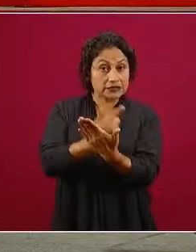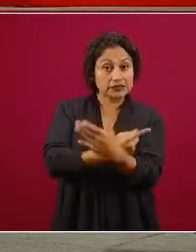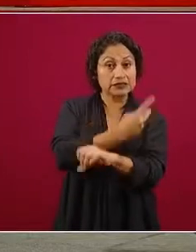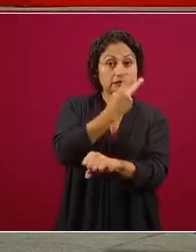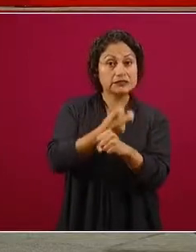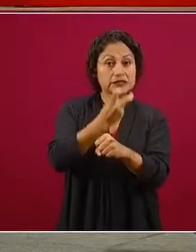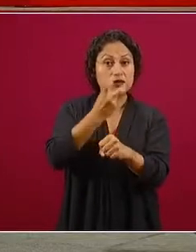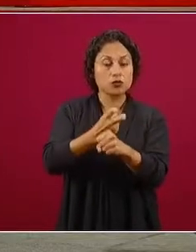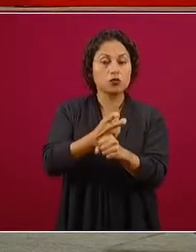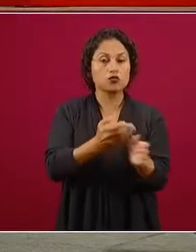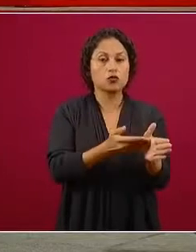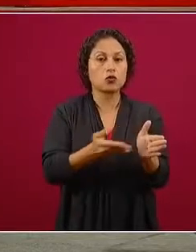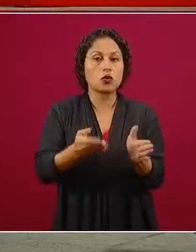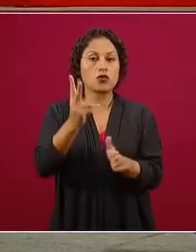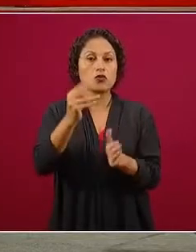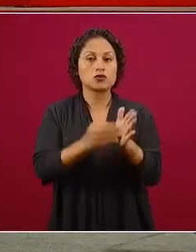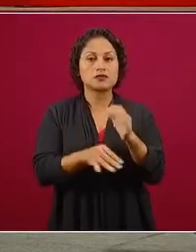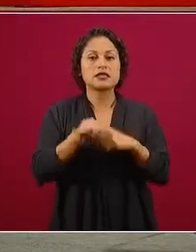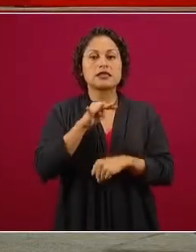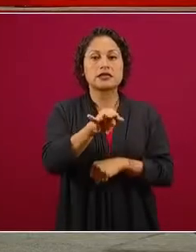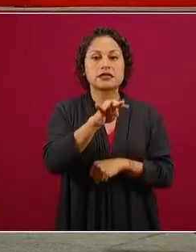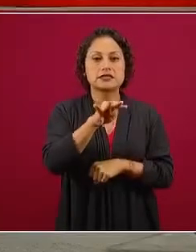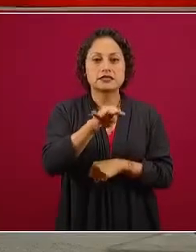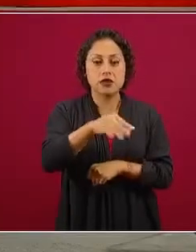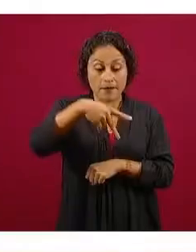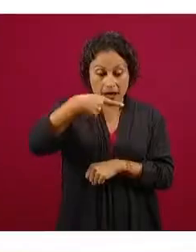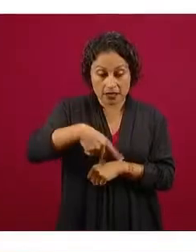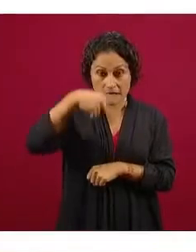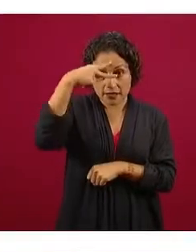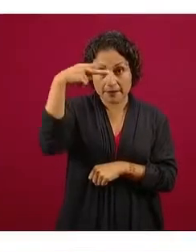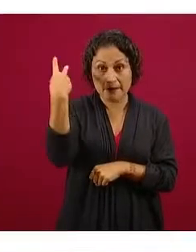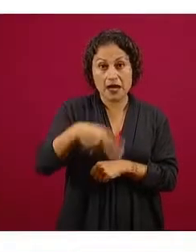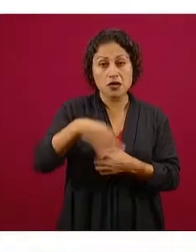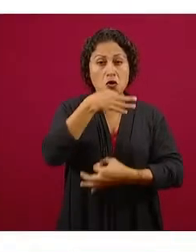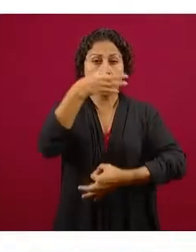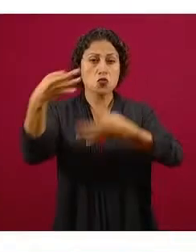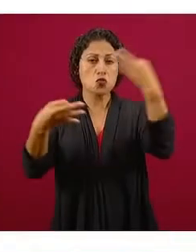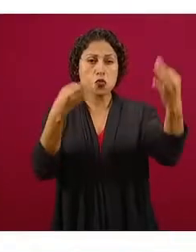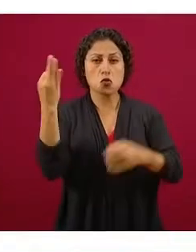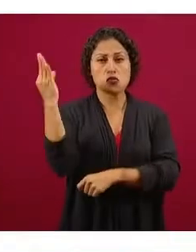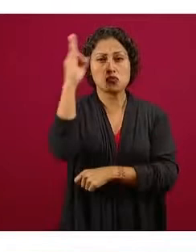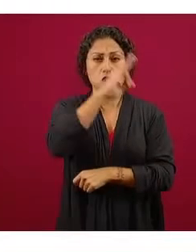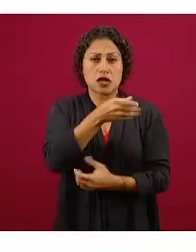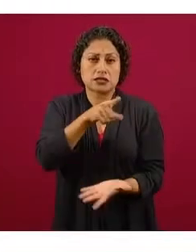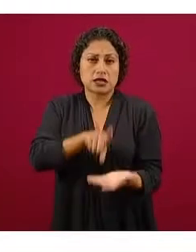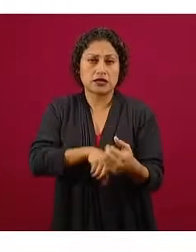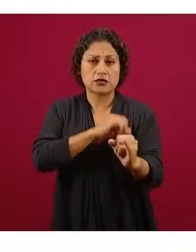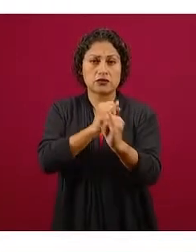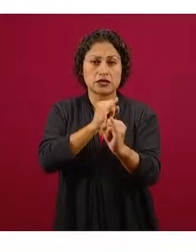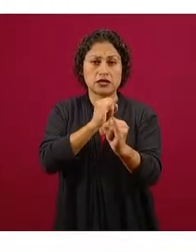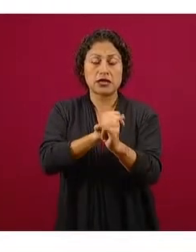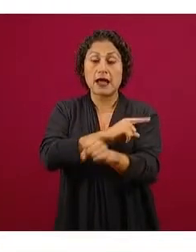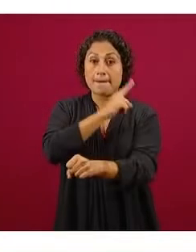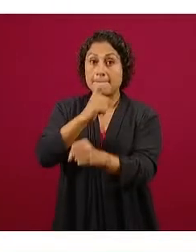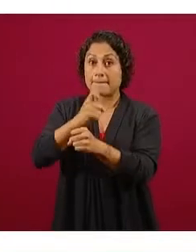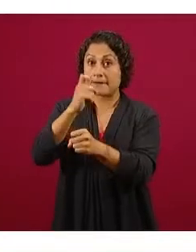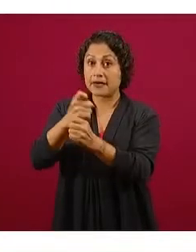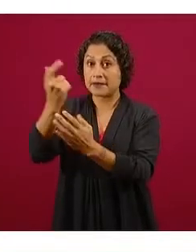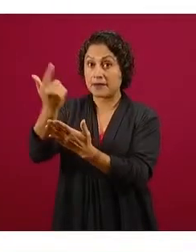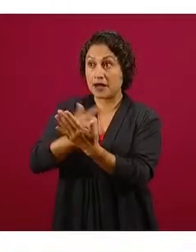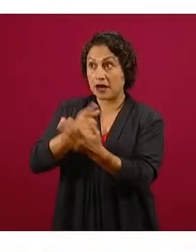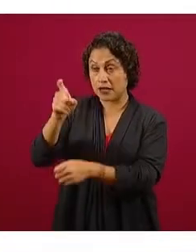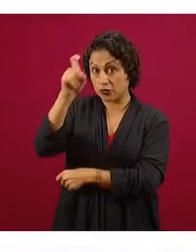en 2019, el segundo país generador de noticias falsas en redes después de Turquía, por arriba de